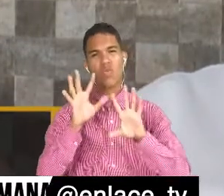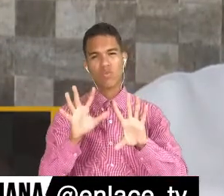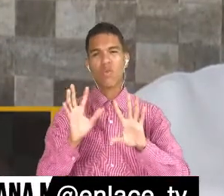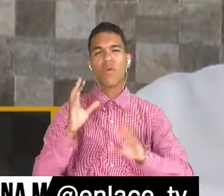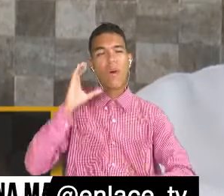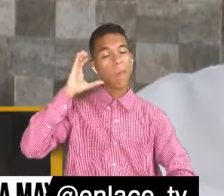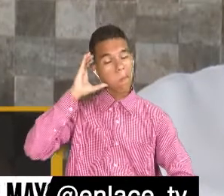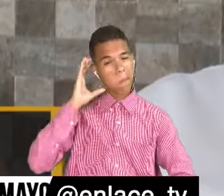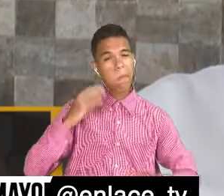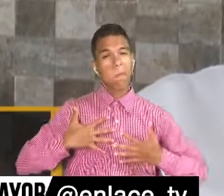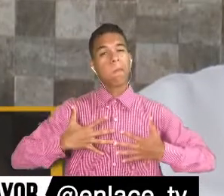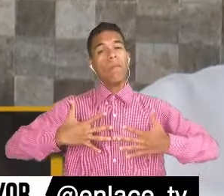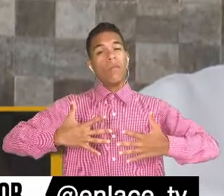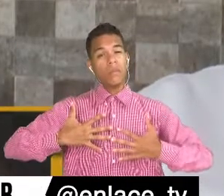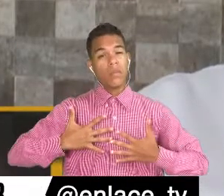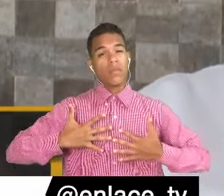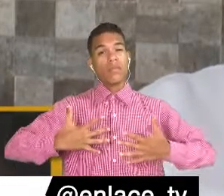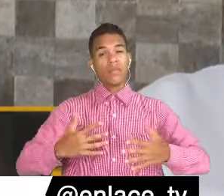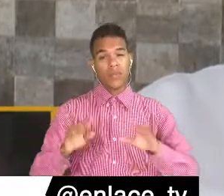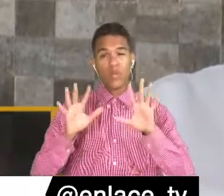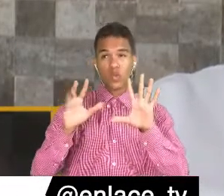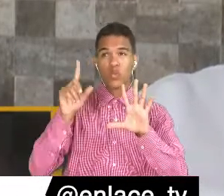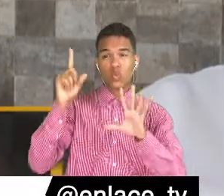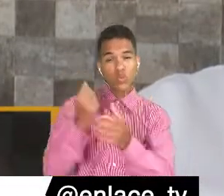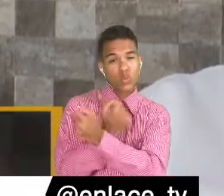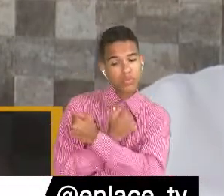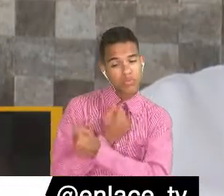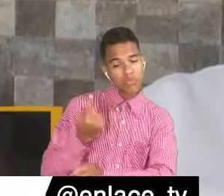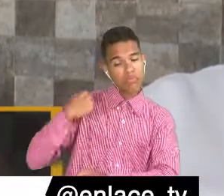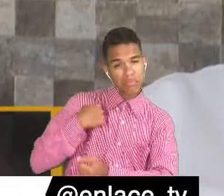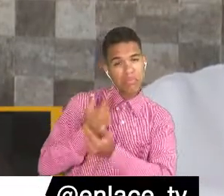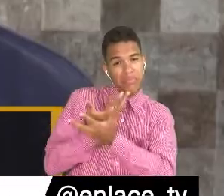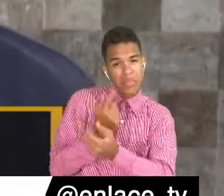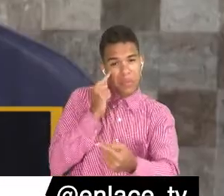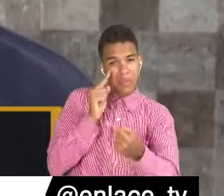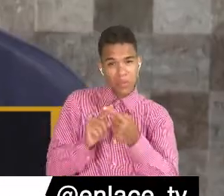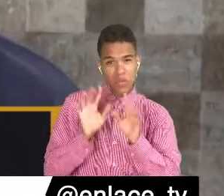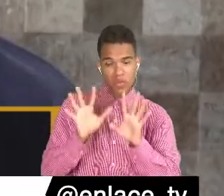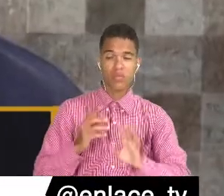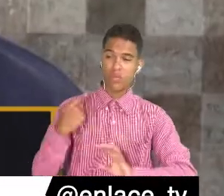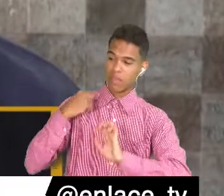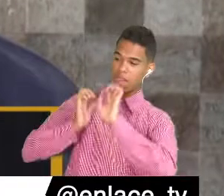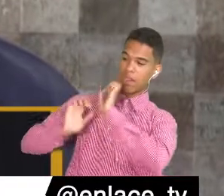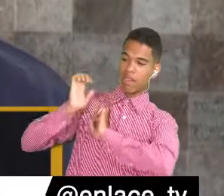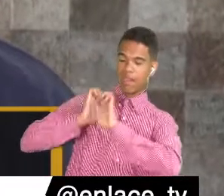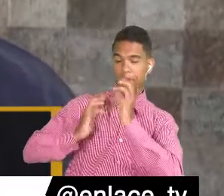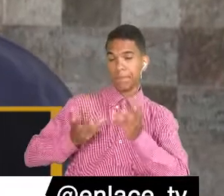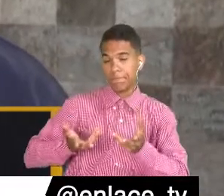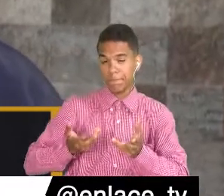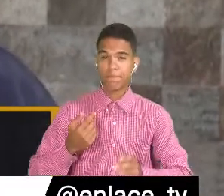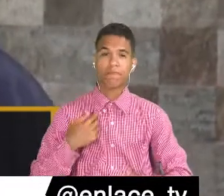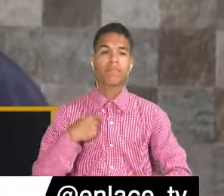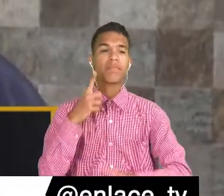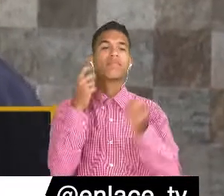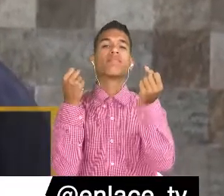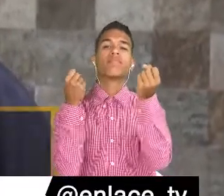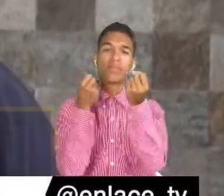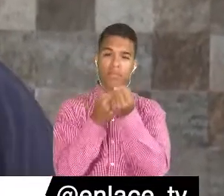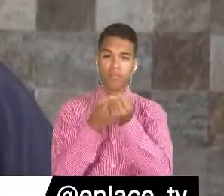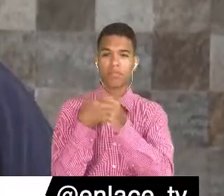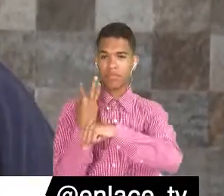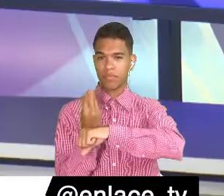que ansía amarnos cada vez más, sino que no somos nosotros los que no nos dejamos amar por Él. Para el religioso se requiere del apoyo de la feligresía para